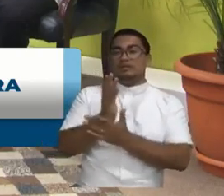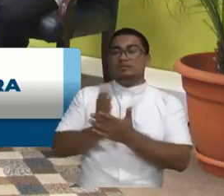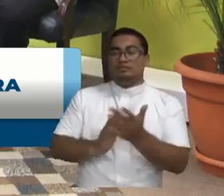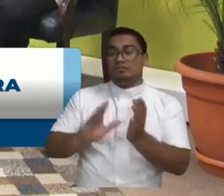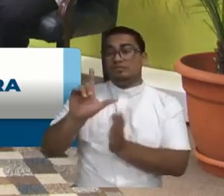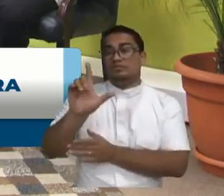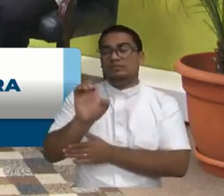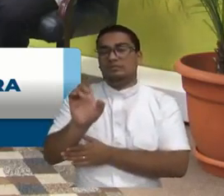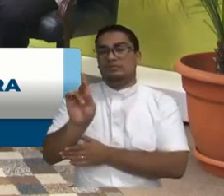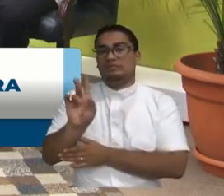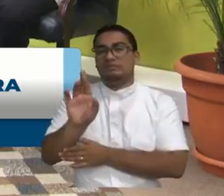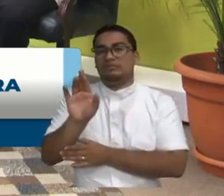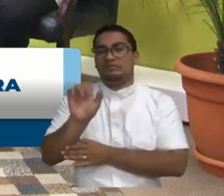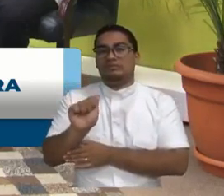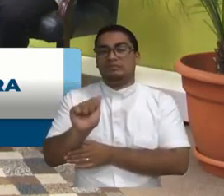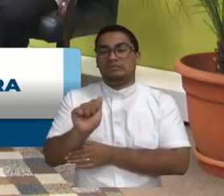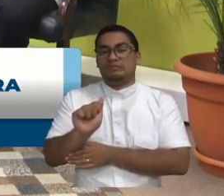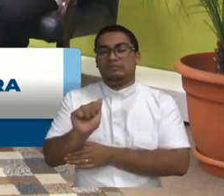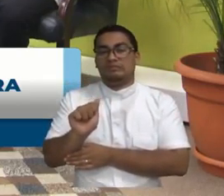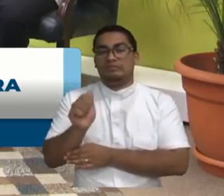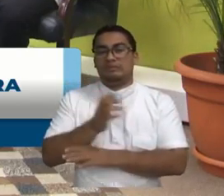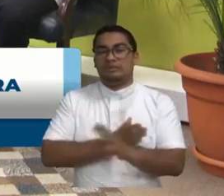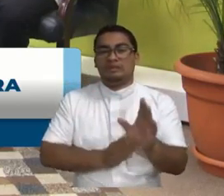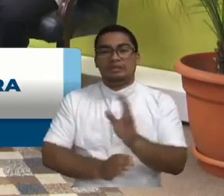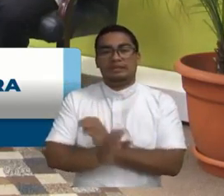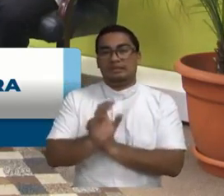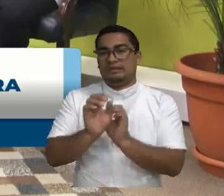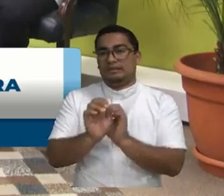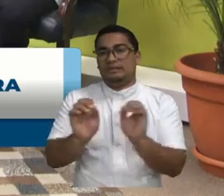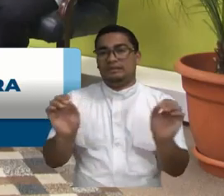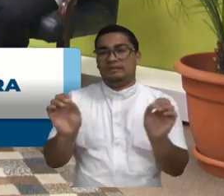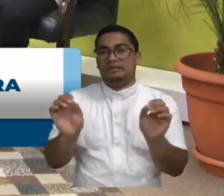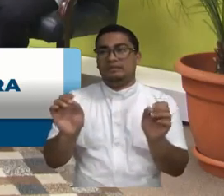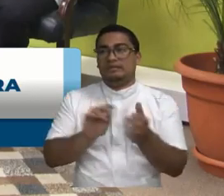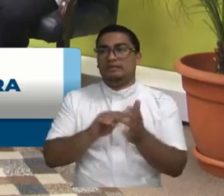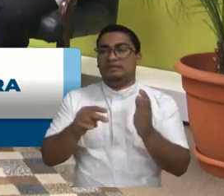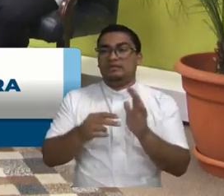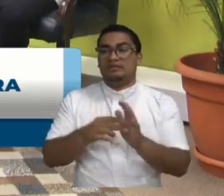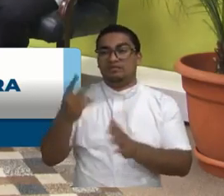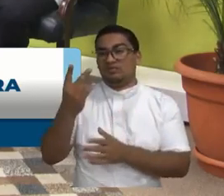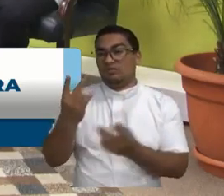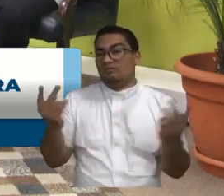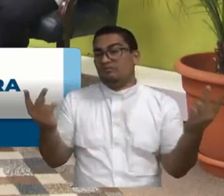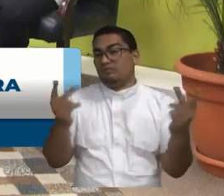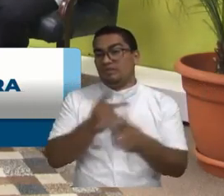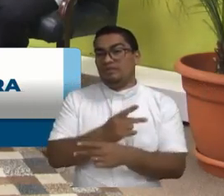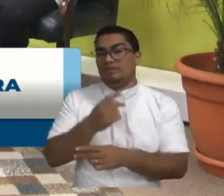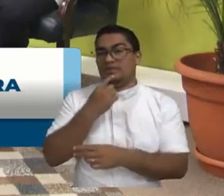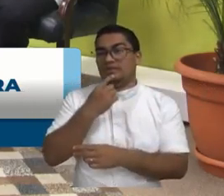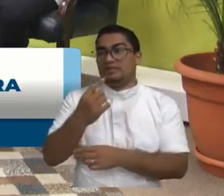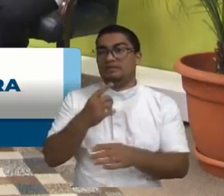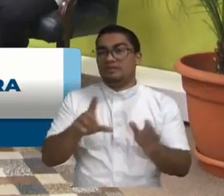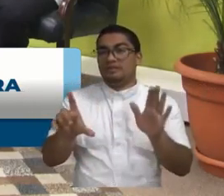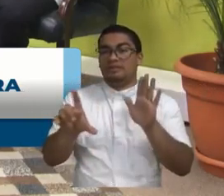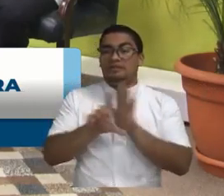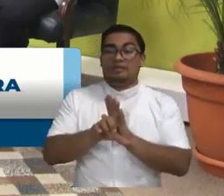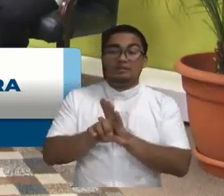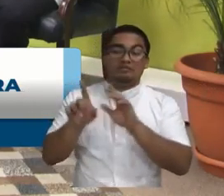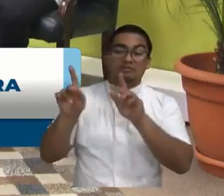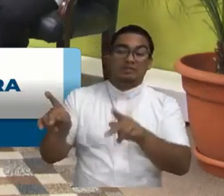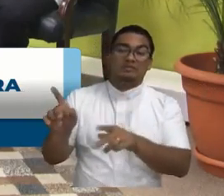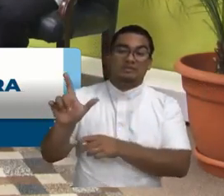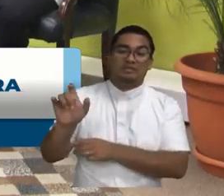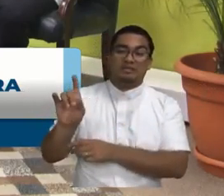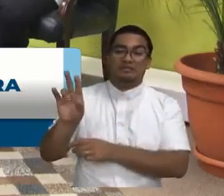sean que no tengan discapacidades, grado 2, que es la más severa, y que no tengamos leyes que discriminen a los pacientes con